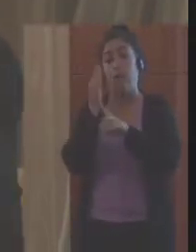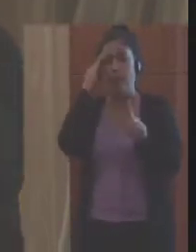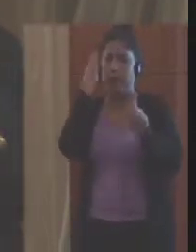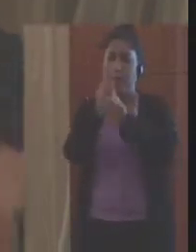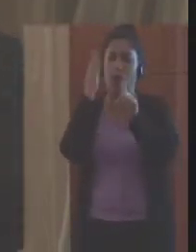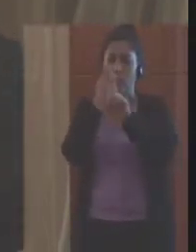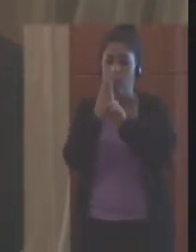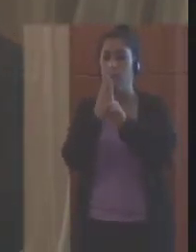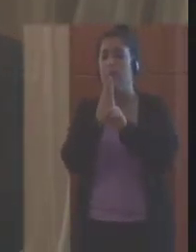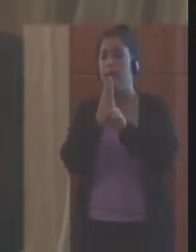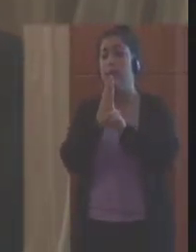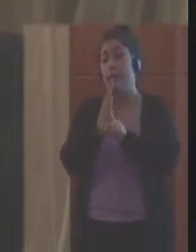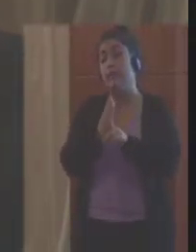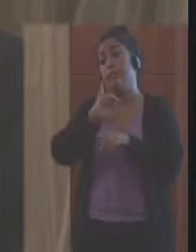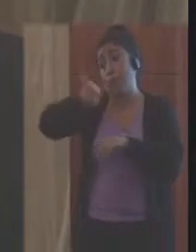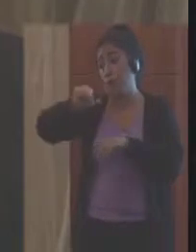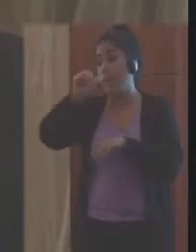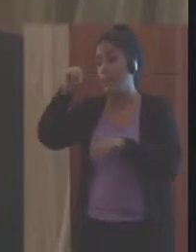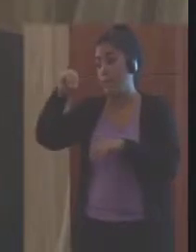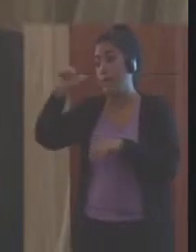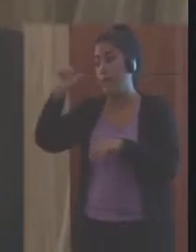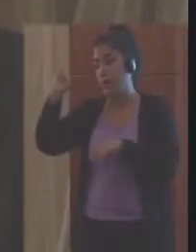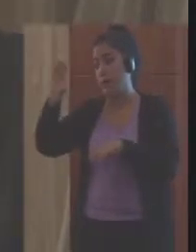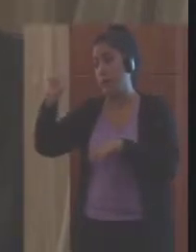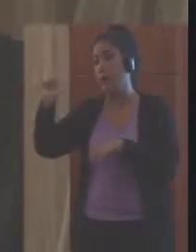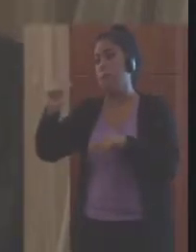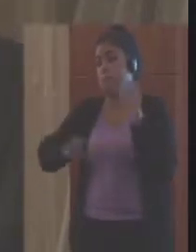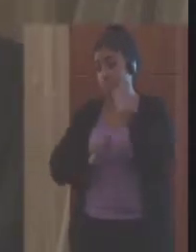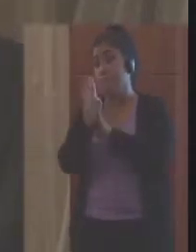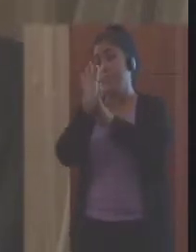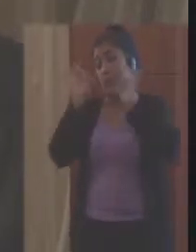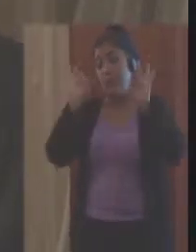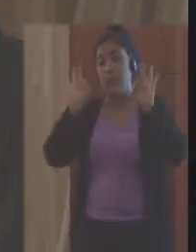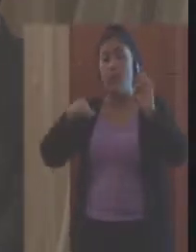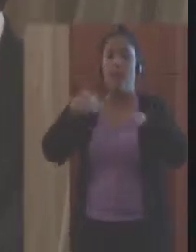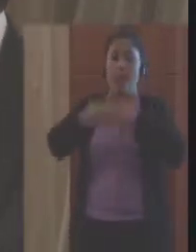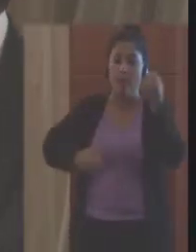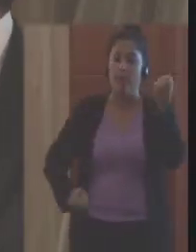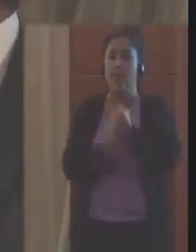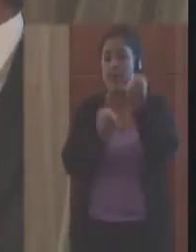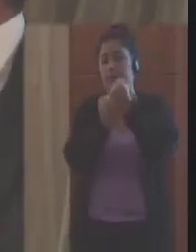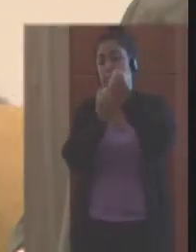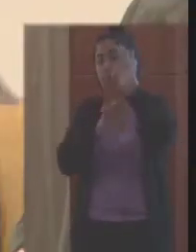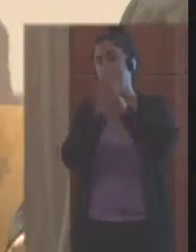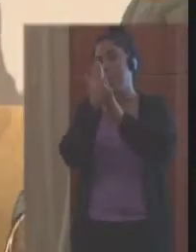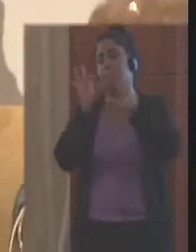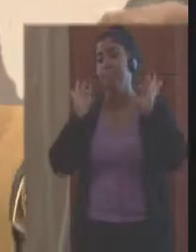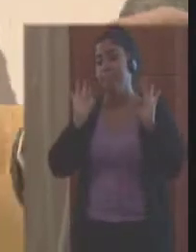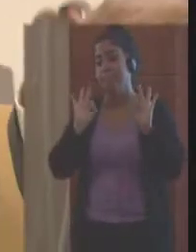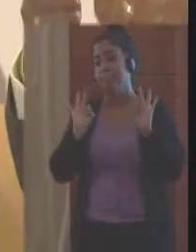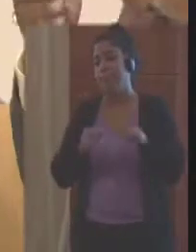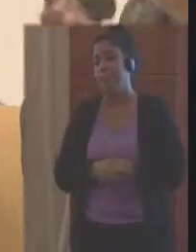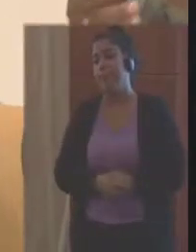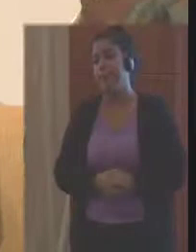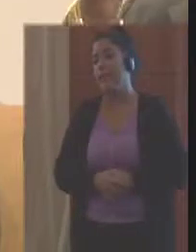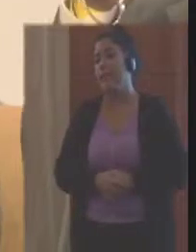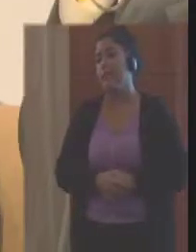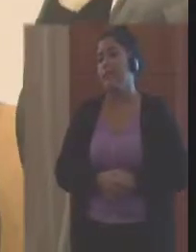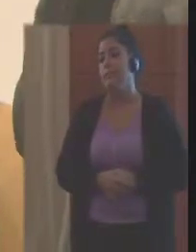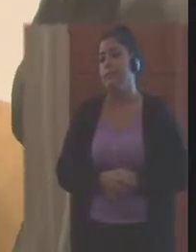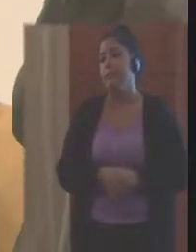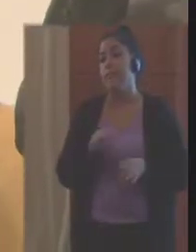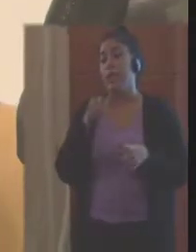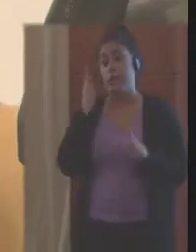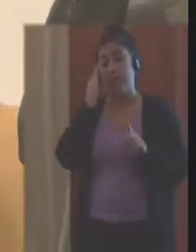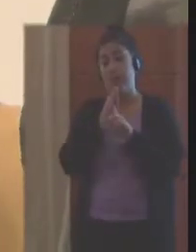the other legislativo work that we have necesario para done in apoyar el disaster resto del preparedness trabajo and que management. hemos realizado y que tenemos Cuéntenos que realizar algunos, sobre concientización y